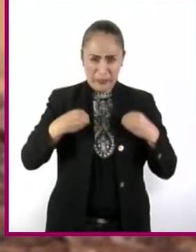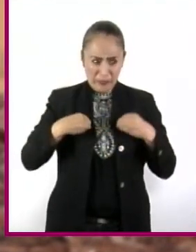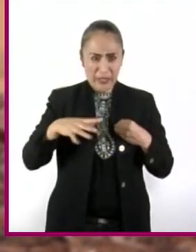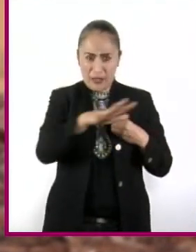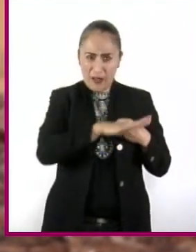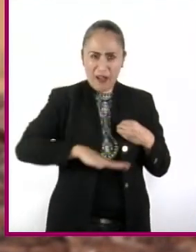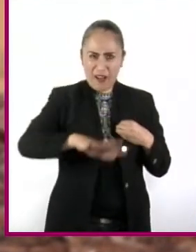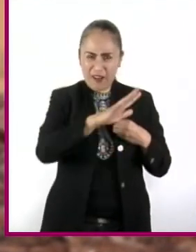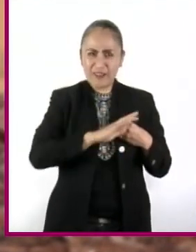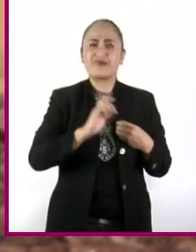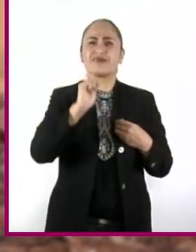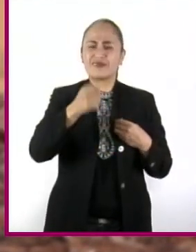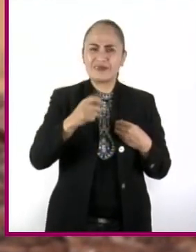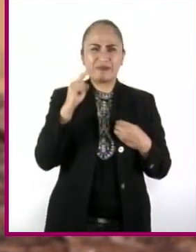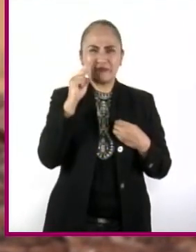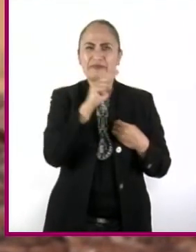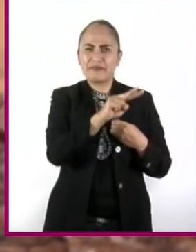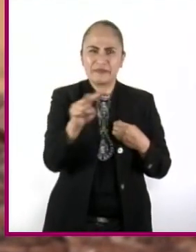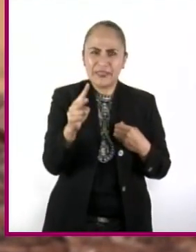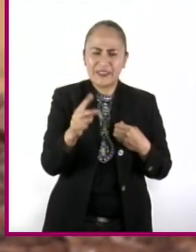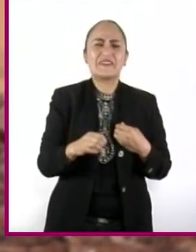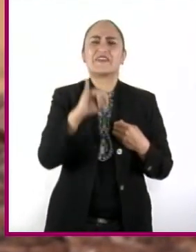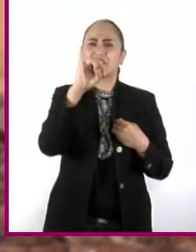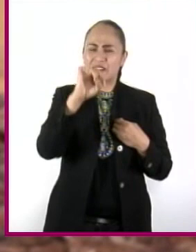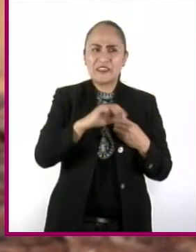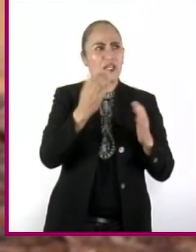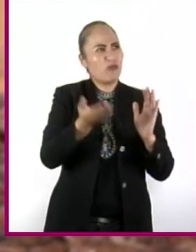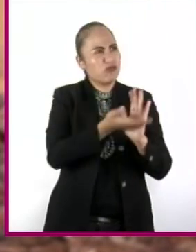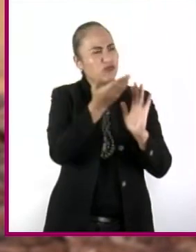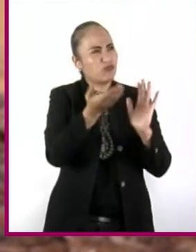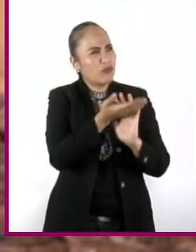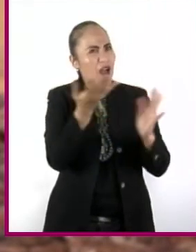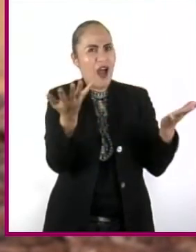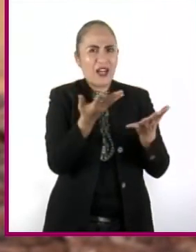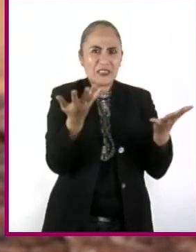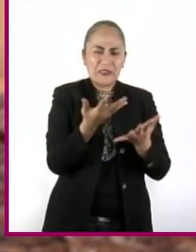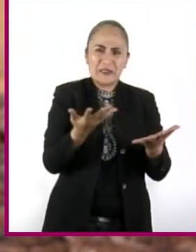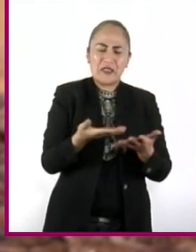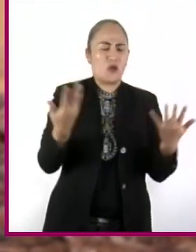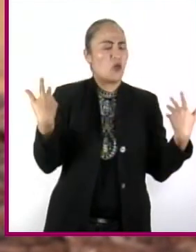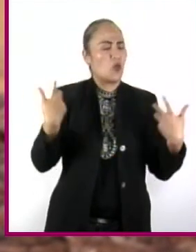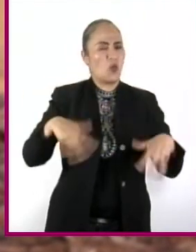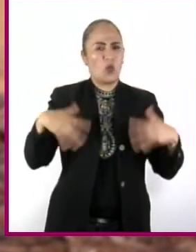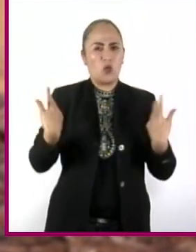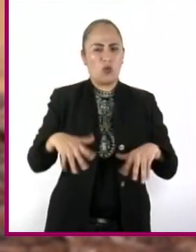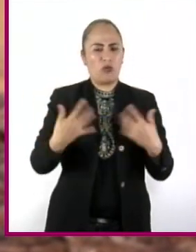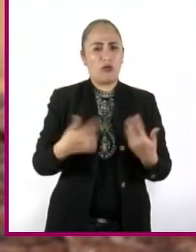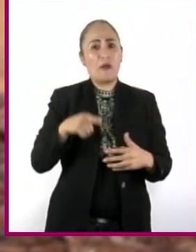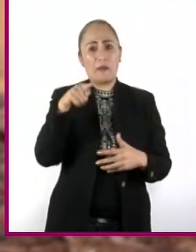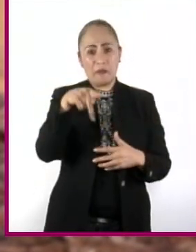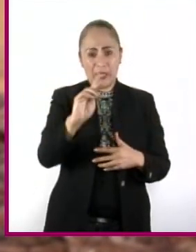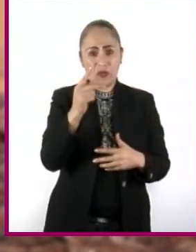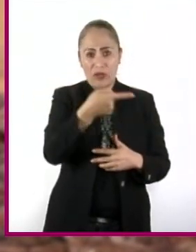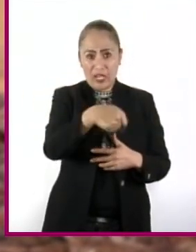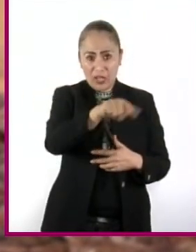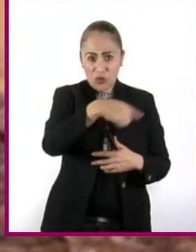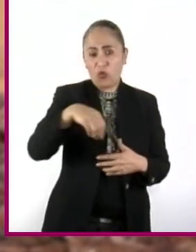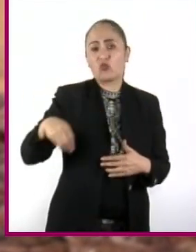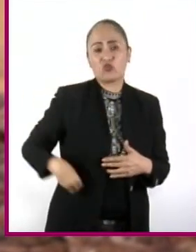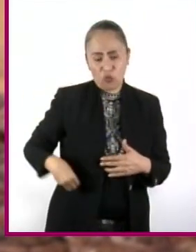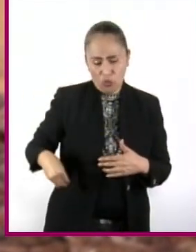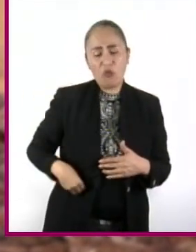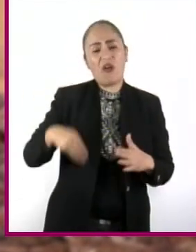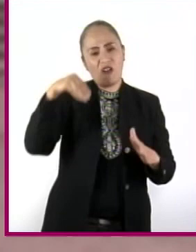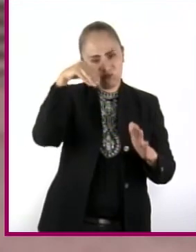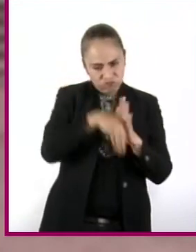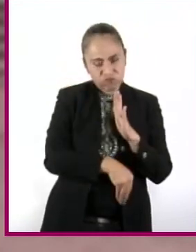impresionante ver todo lo que hacían en estas edificaciones. Qué loco que ellos mismos hayan sido la causa de su propio declive. Sí, lo